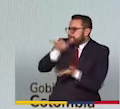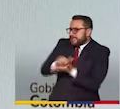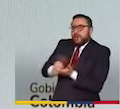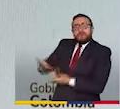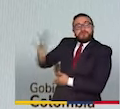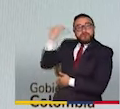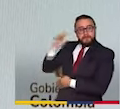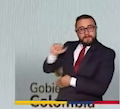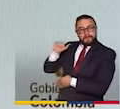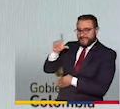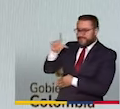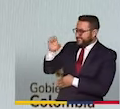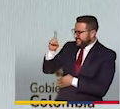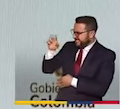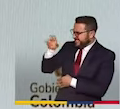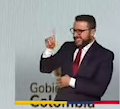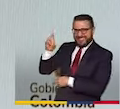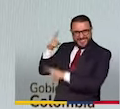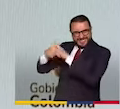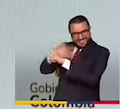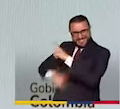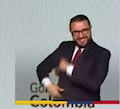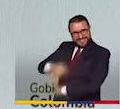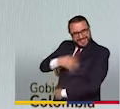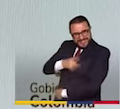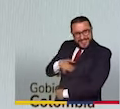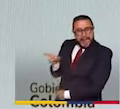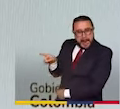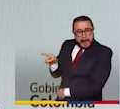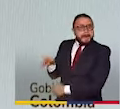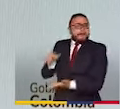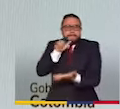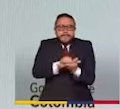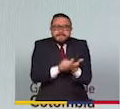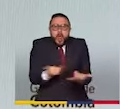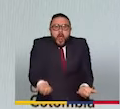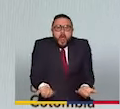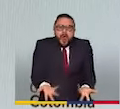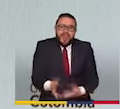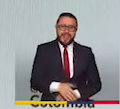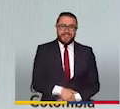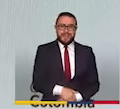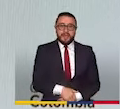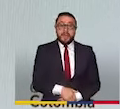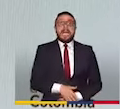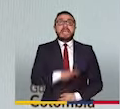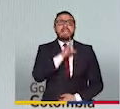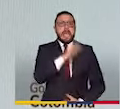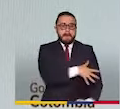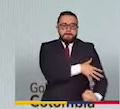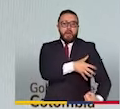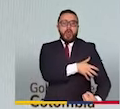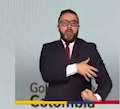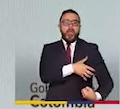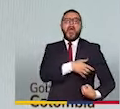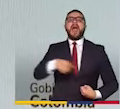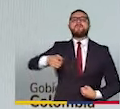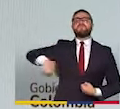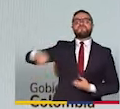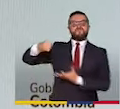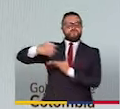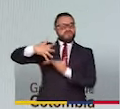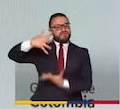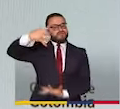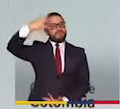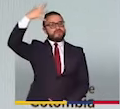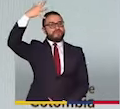poder real es el poder económico. Y el poder económico en Colombia lo tiene un grupo de personas, porque este es el país